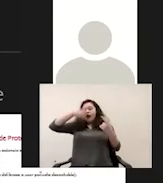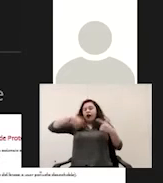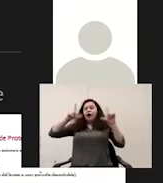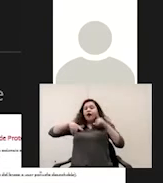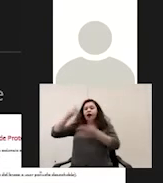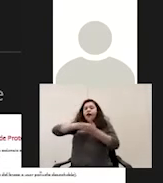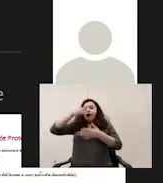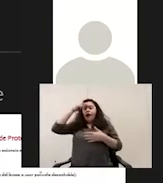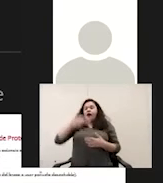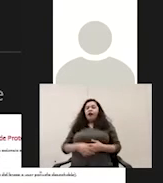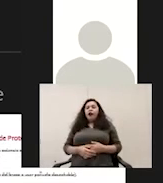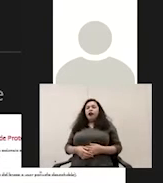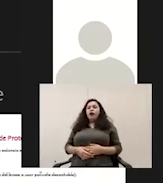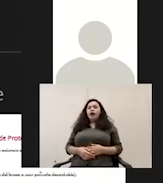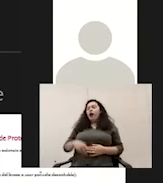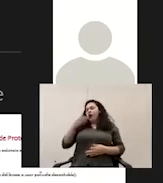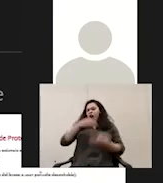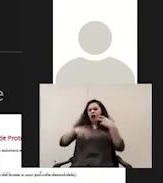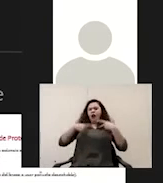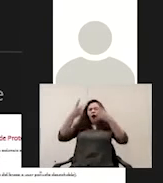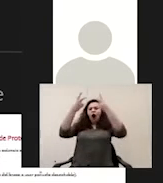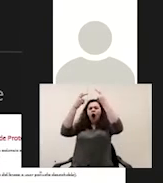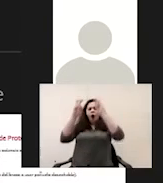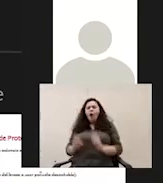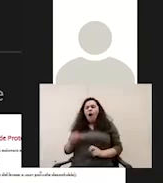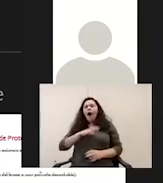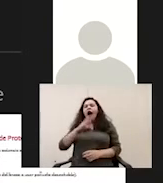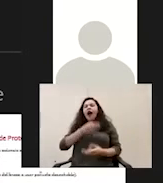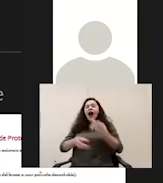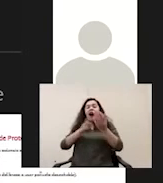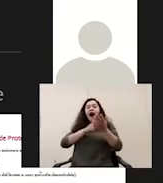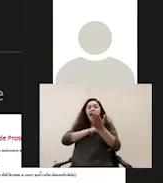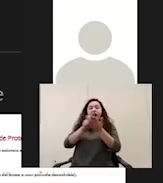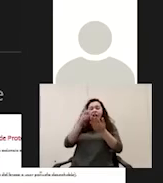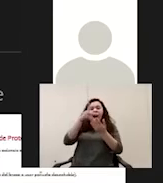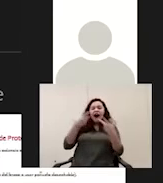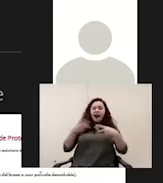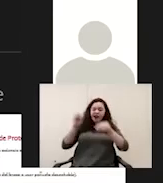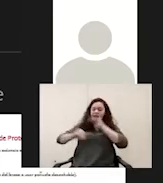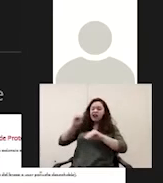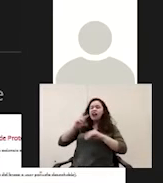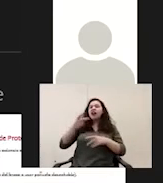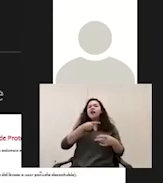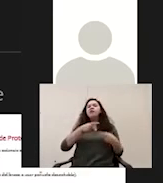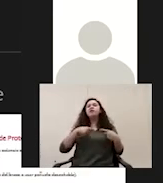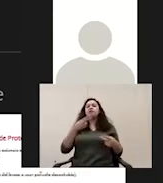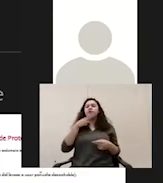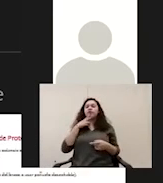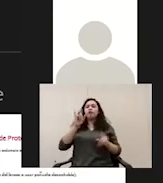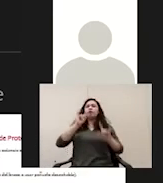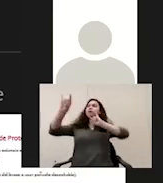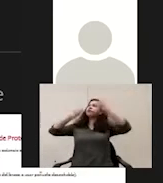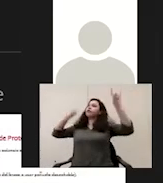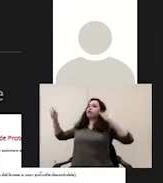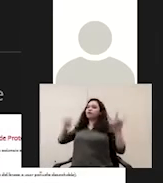de México, son de dominio público, no tienen derechos de autor y son para que toda la población los pueda utilizar, los pueda pegar. Ya si